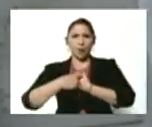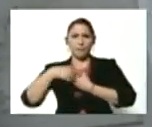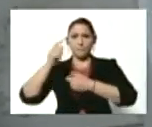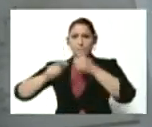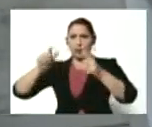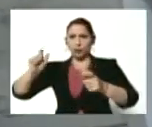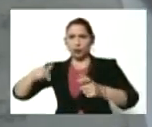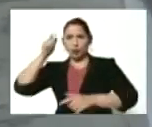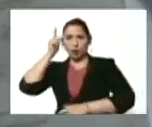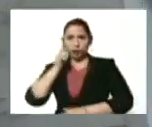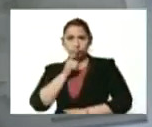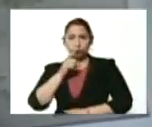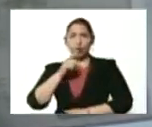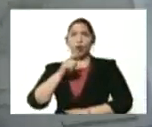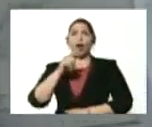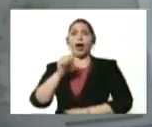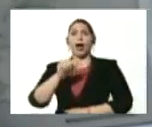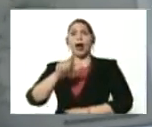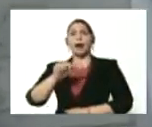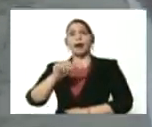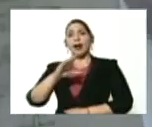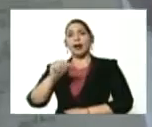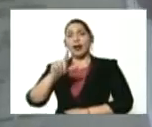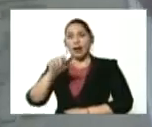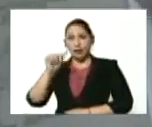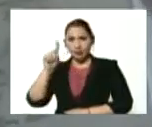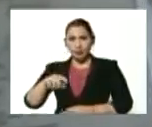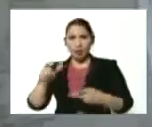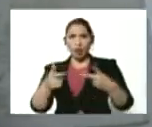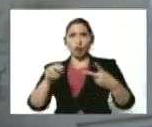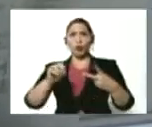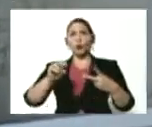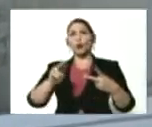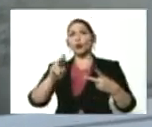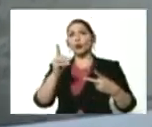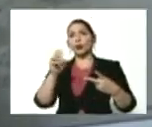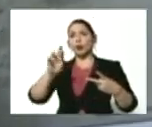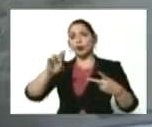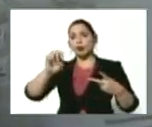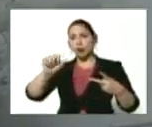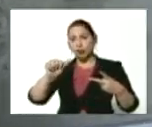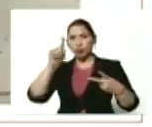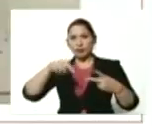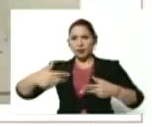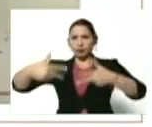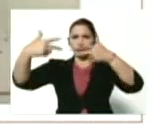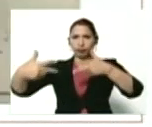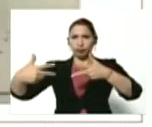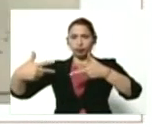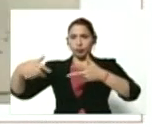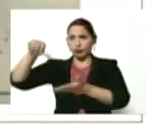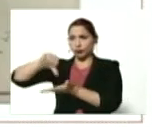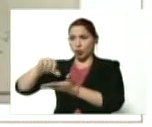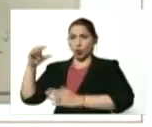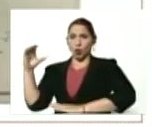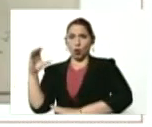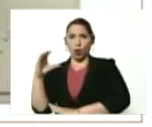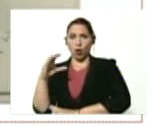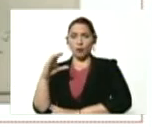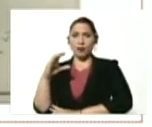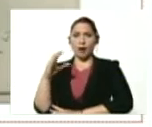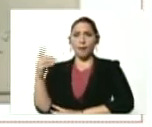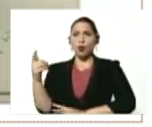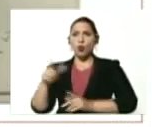los señores Alcalá y Gudró a diferentes líderes de la oposición en una serie de conferencias en Bogotá, el lugar que buscaron